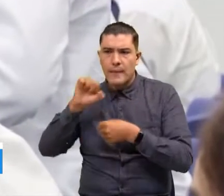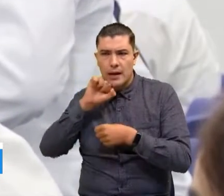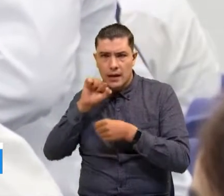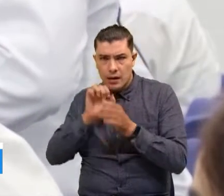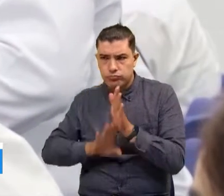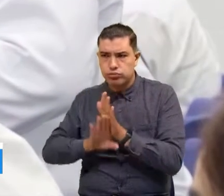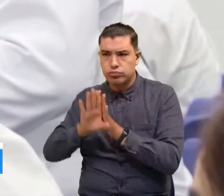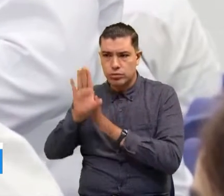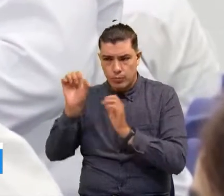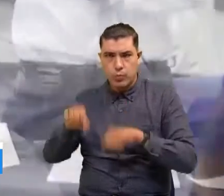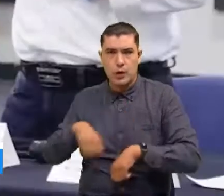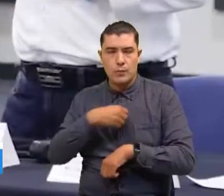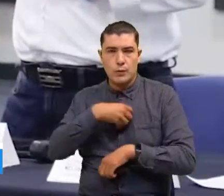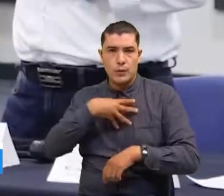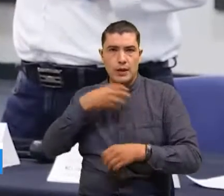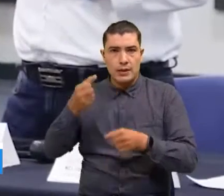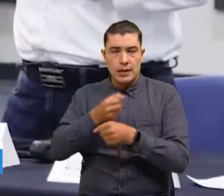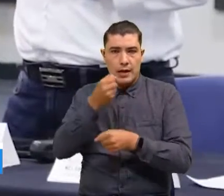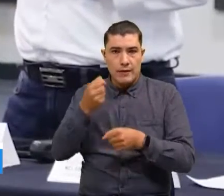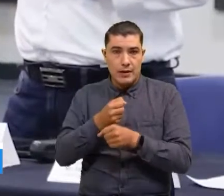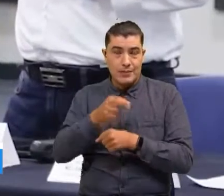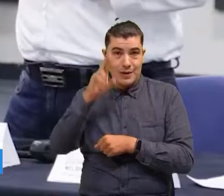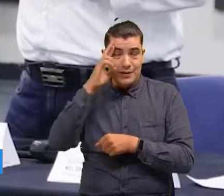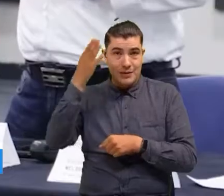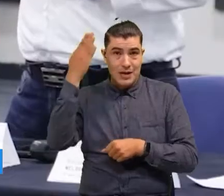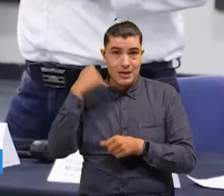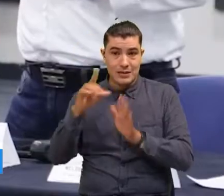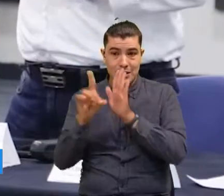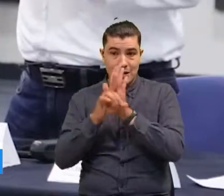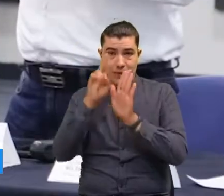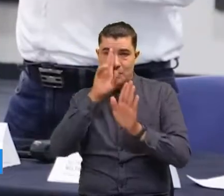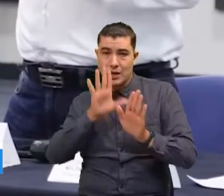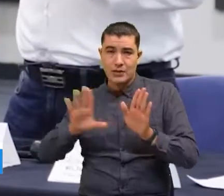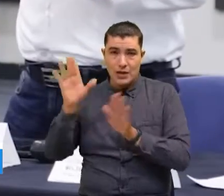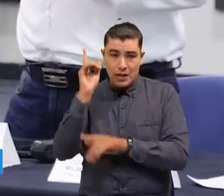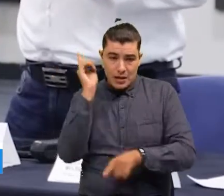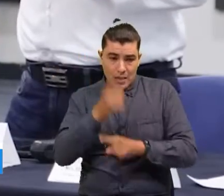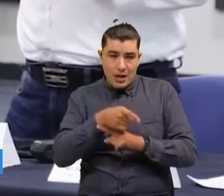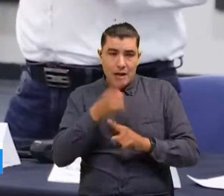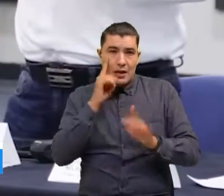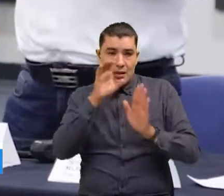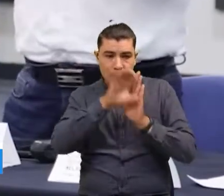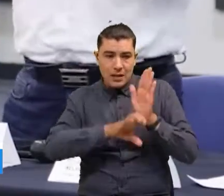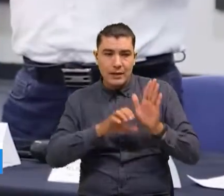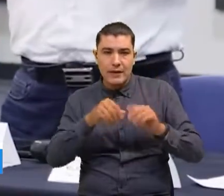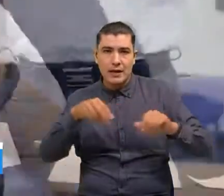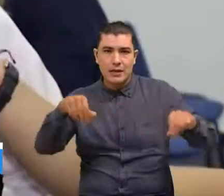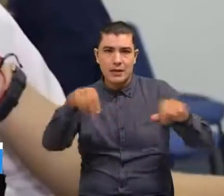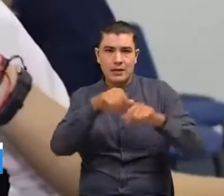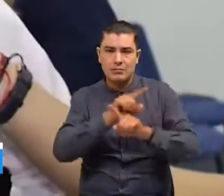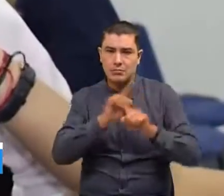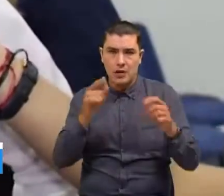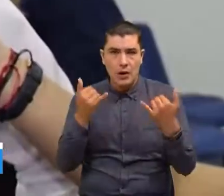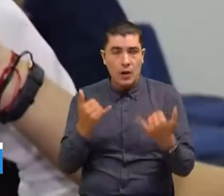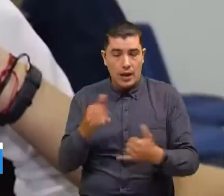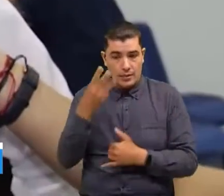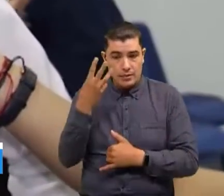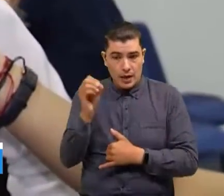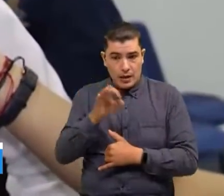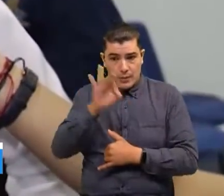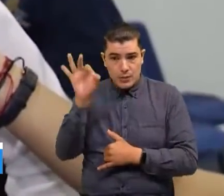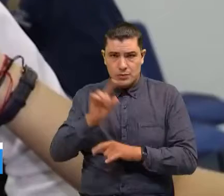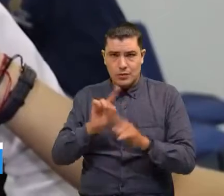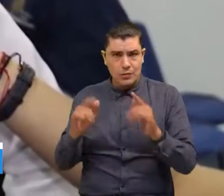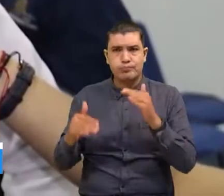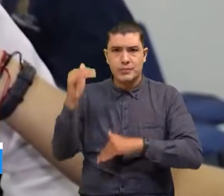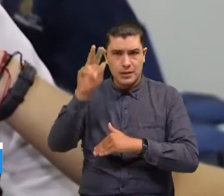empleo, apuntándole a la modificación de los decretos nacionales que regulan los certificados de territorialidad. Significa para Barranca Bermeja